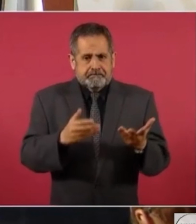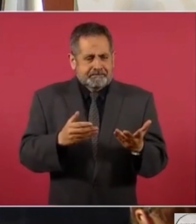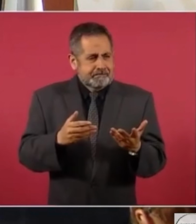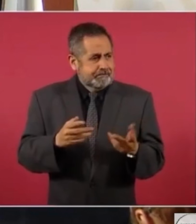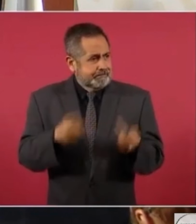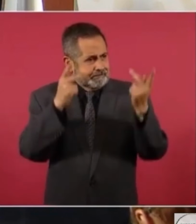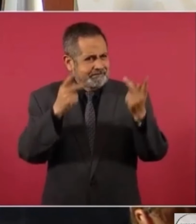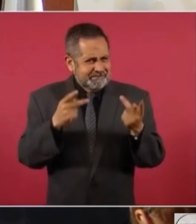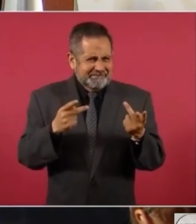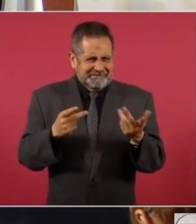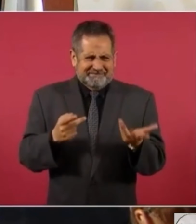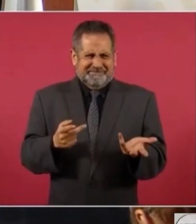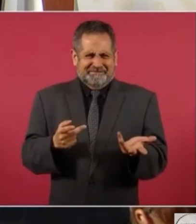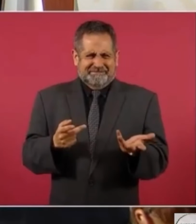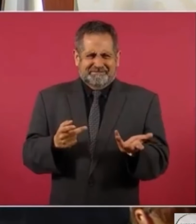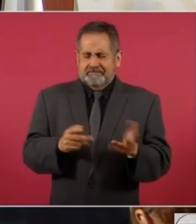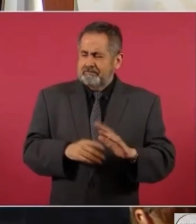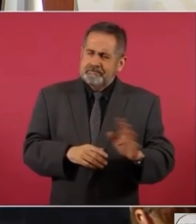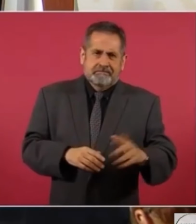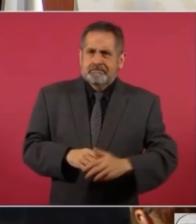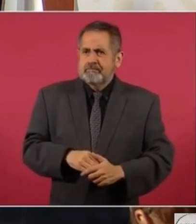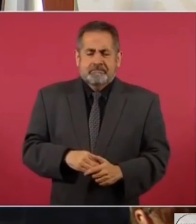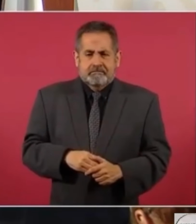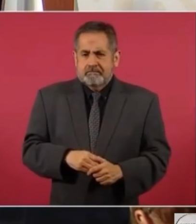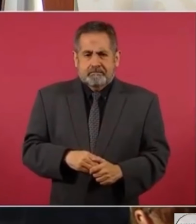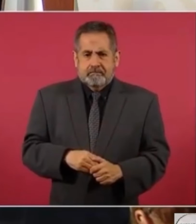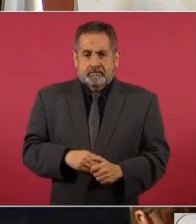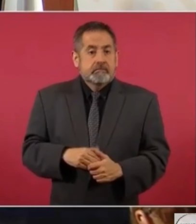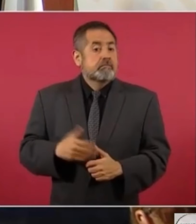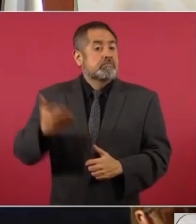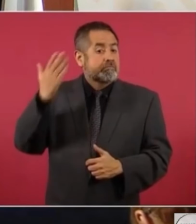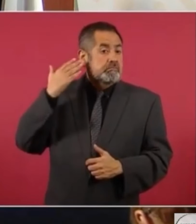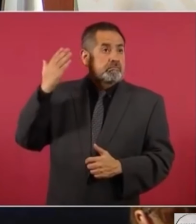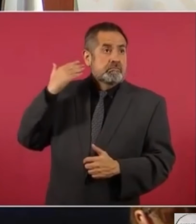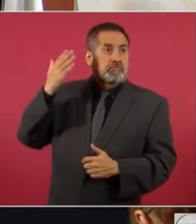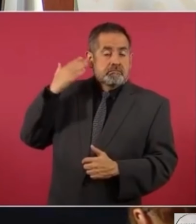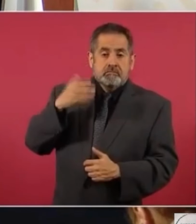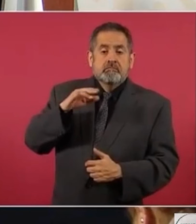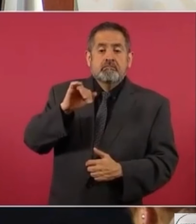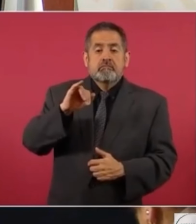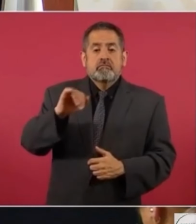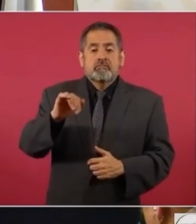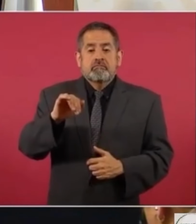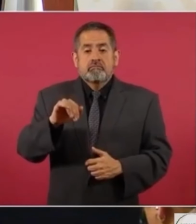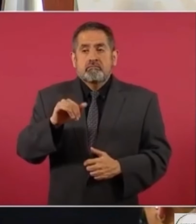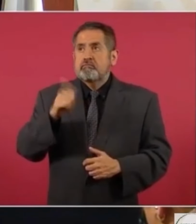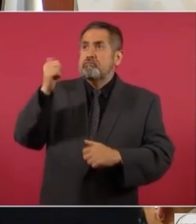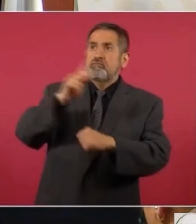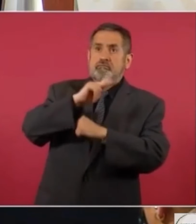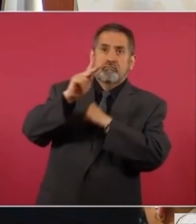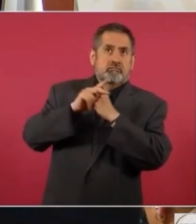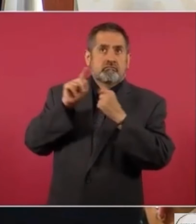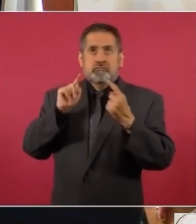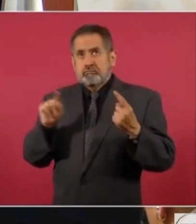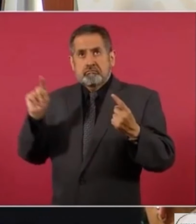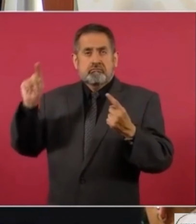porque fue al principio muy impulsado por las grandes potencias